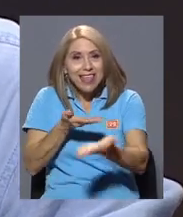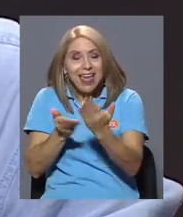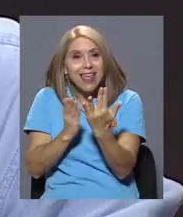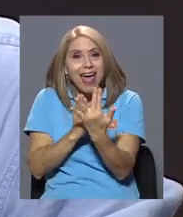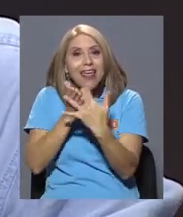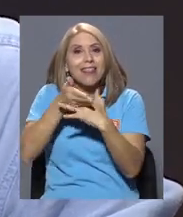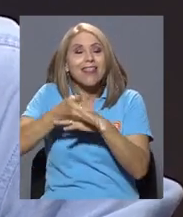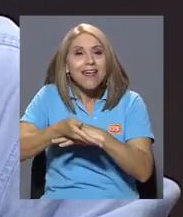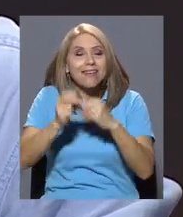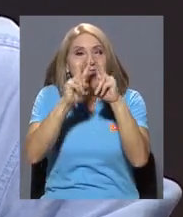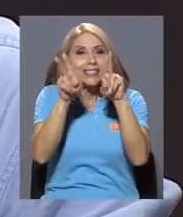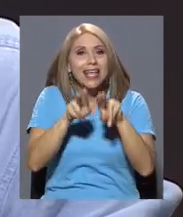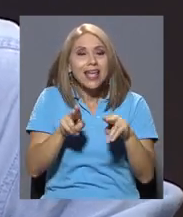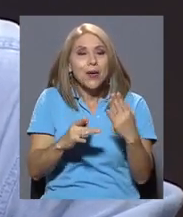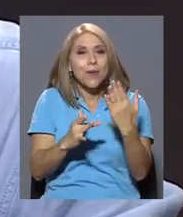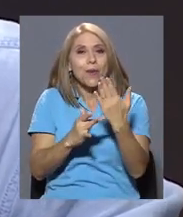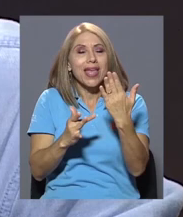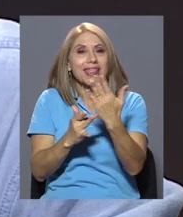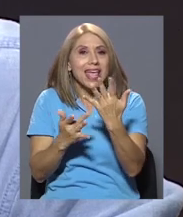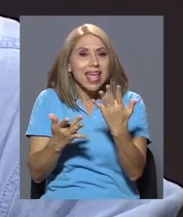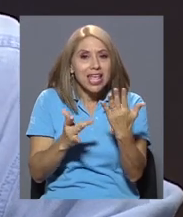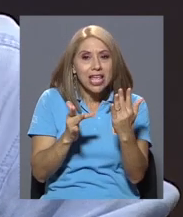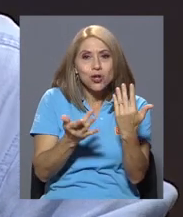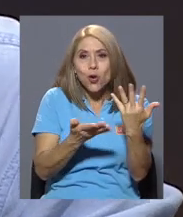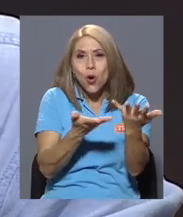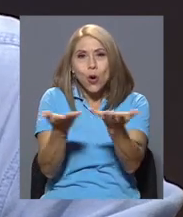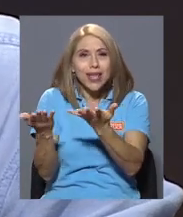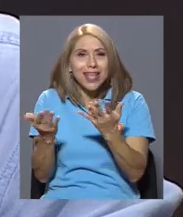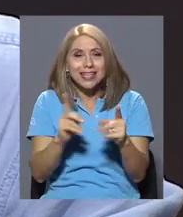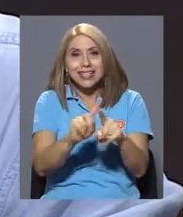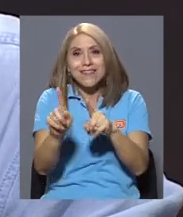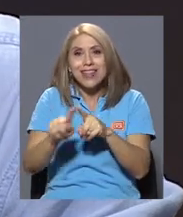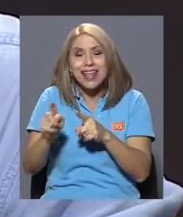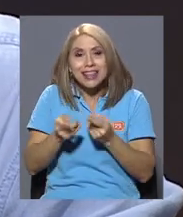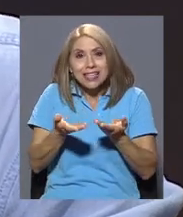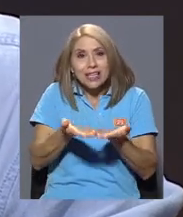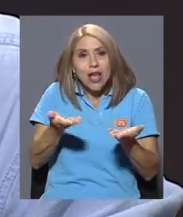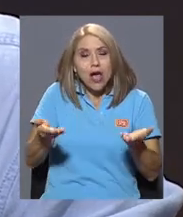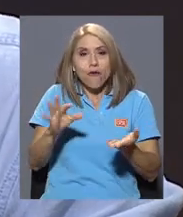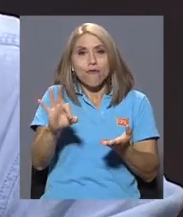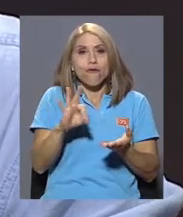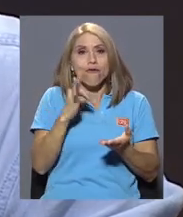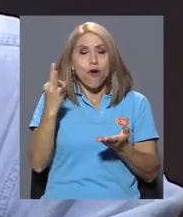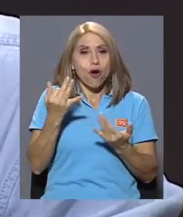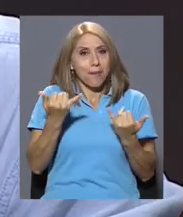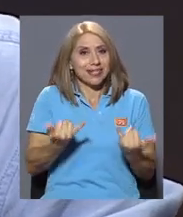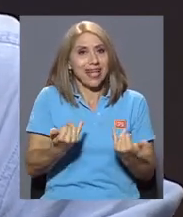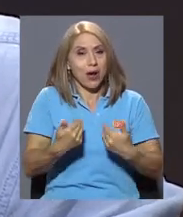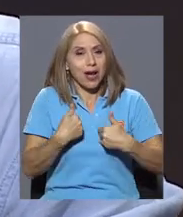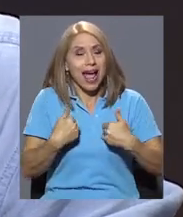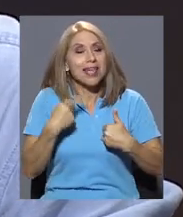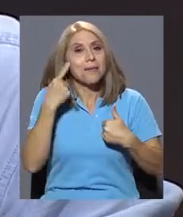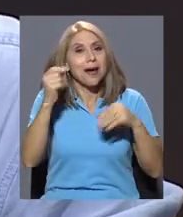tecnológicas oa partir de esas nuevas herramientas que tienes a disposición para poder generar proyectos